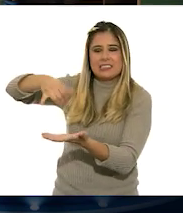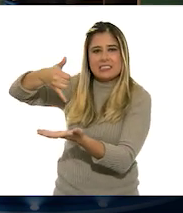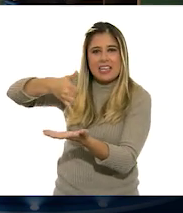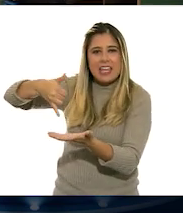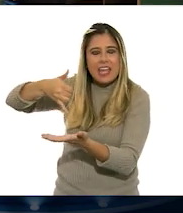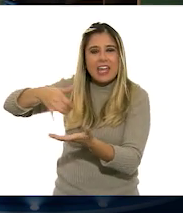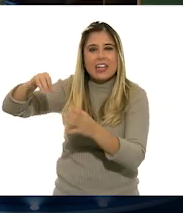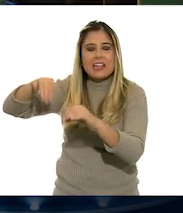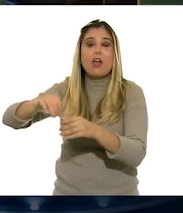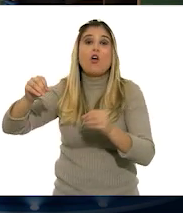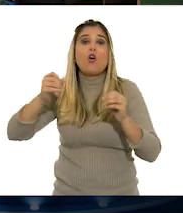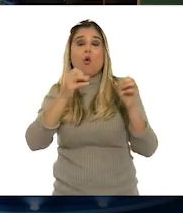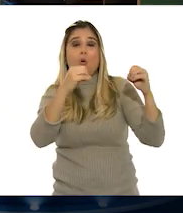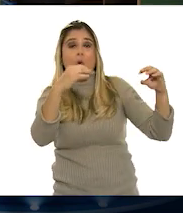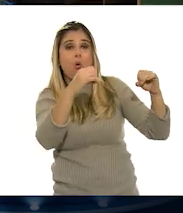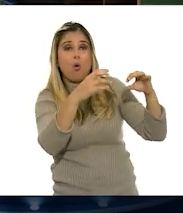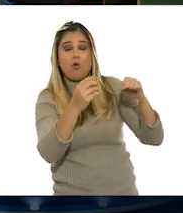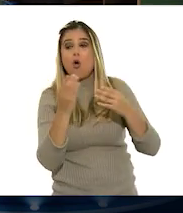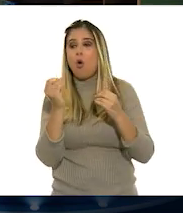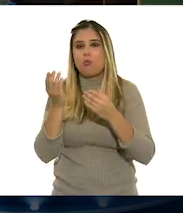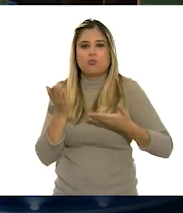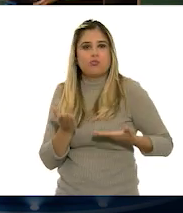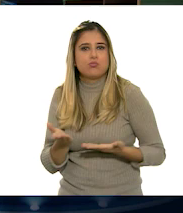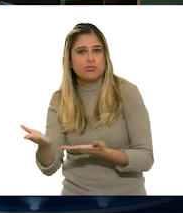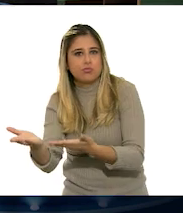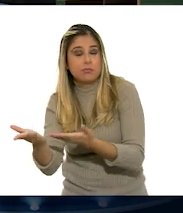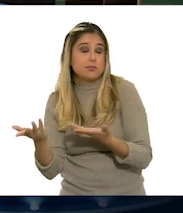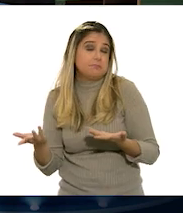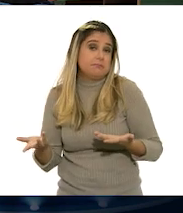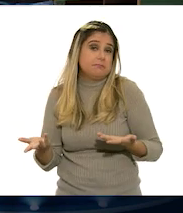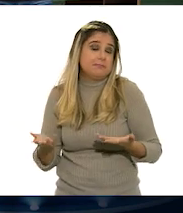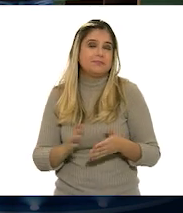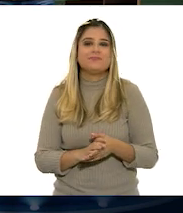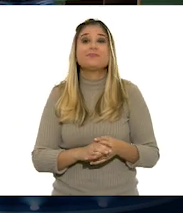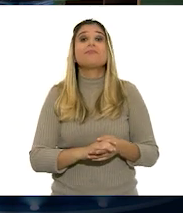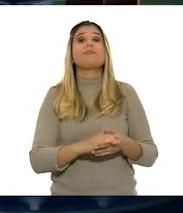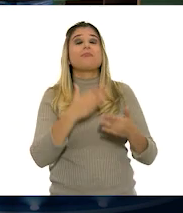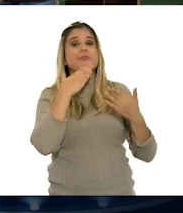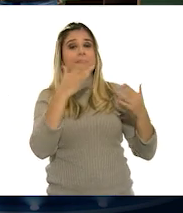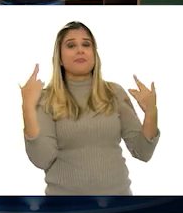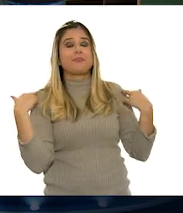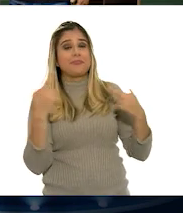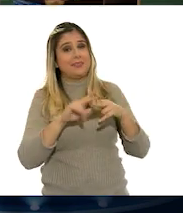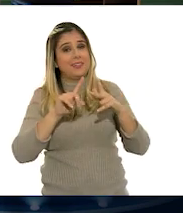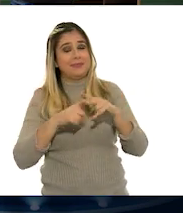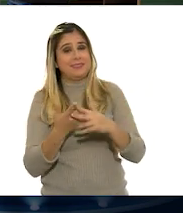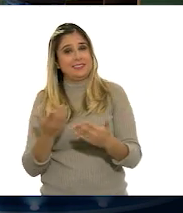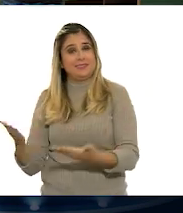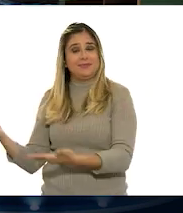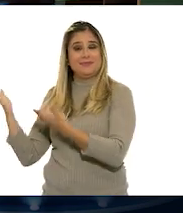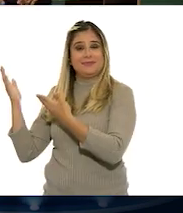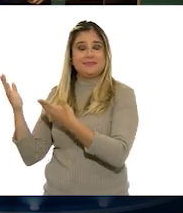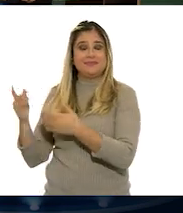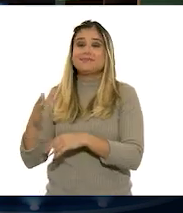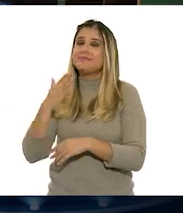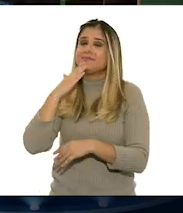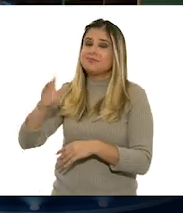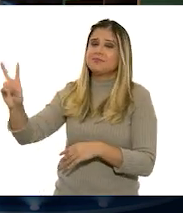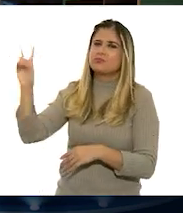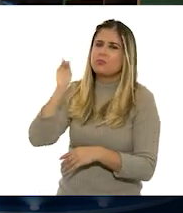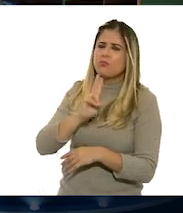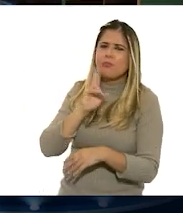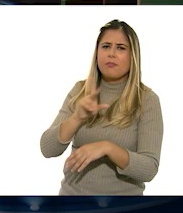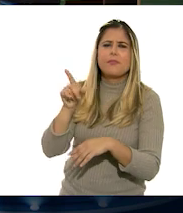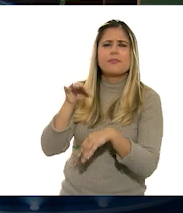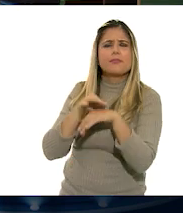horno o microondas, entre otros. Ah, muy bien, profesor. Pues entonces vamos a comenzar. Ok, pues probemos con este tipo de